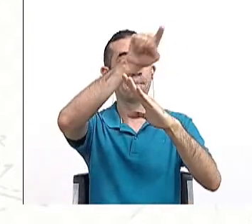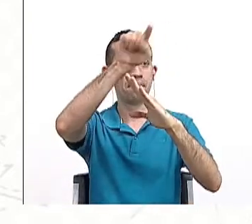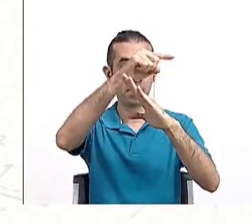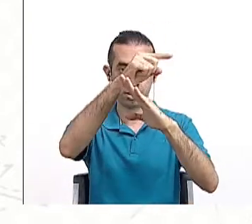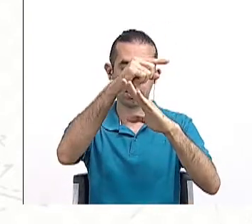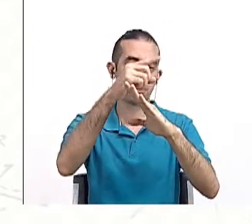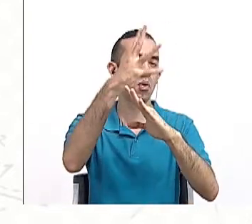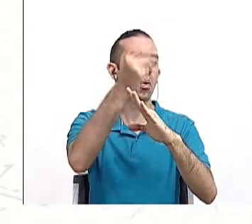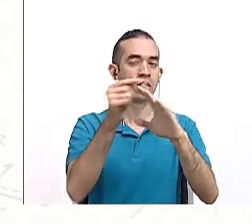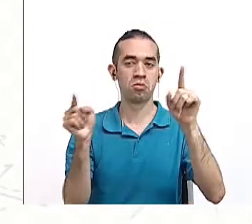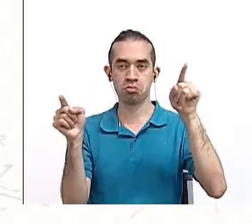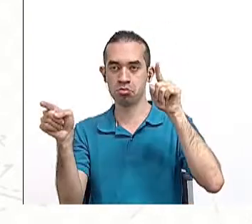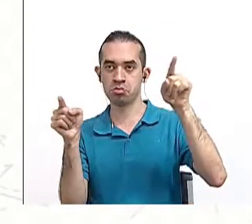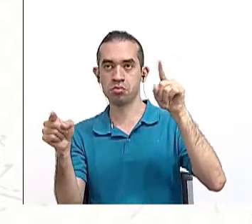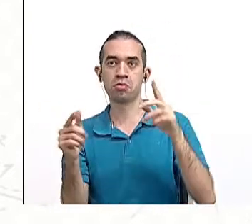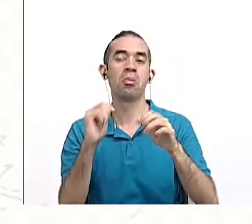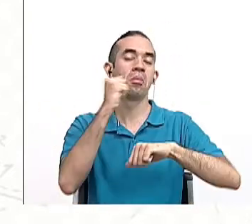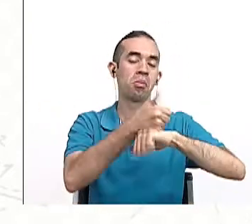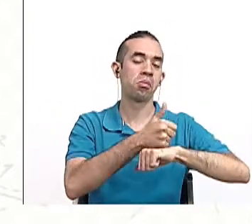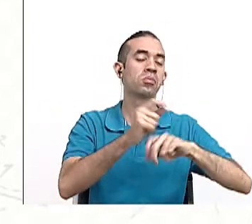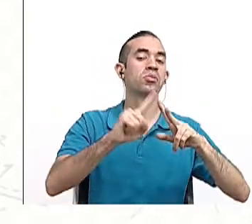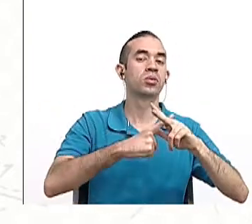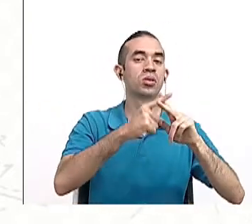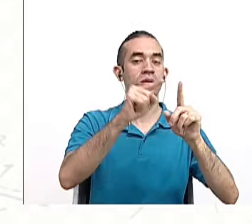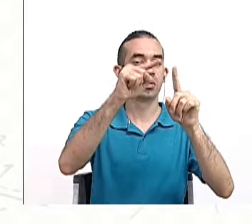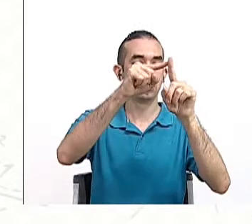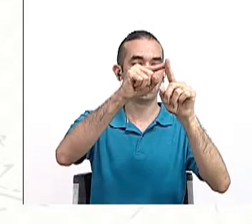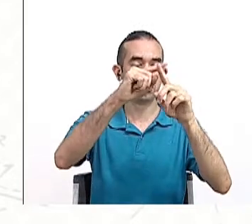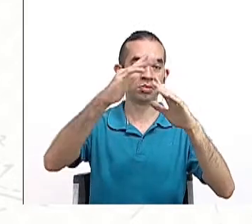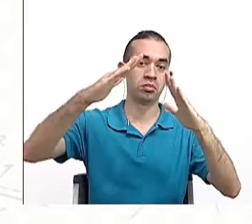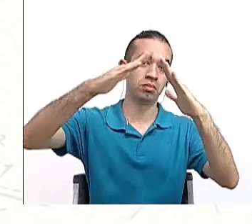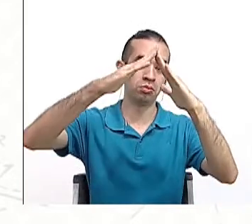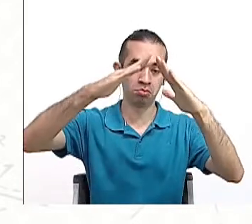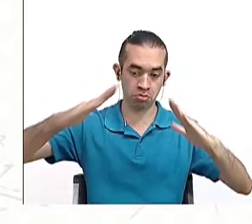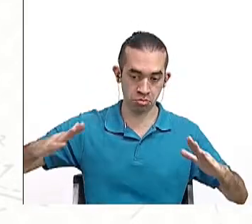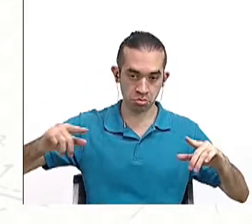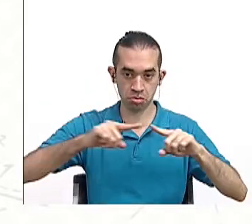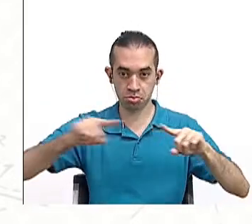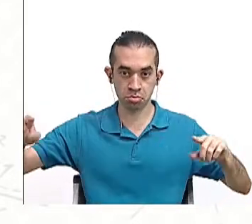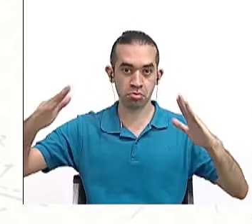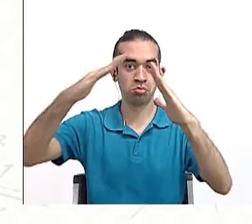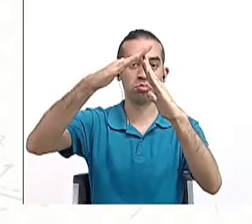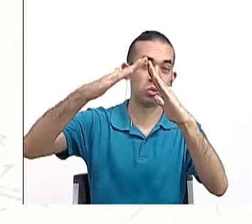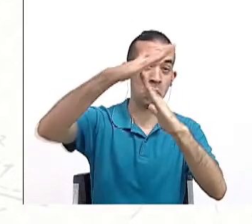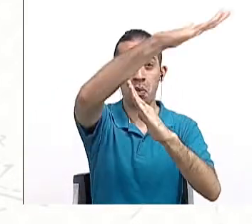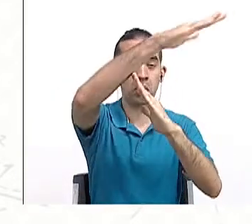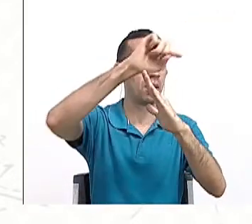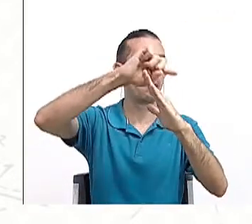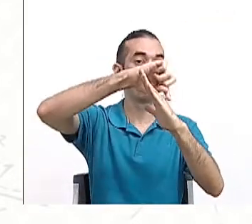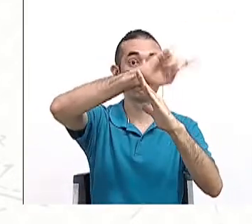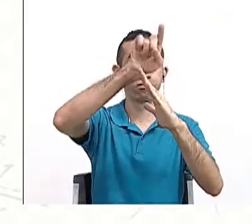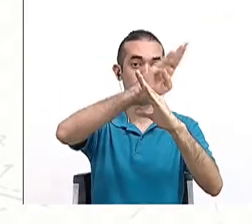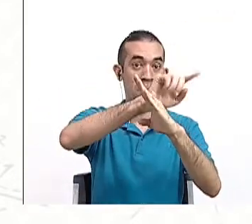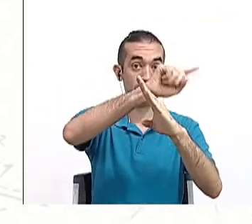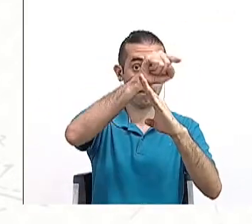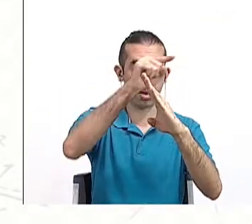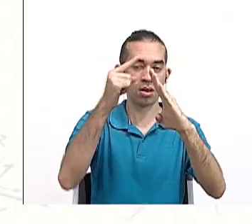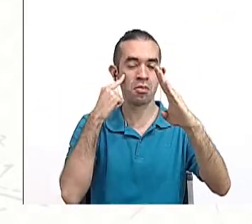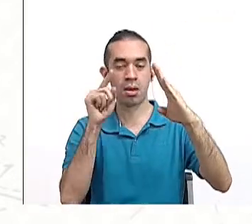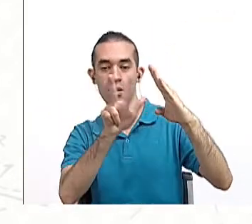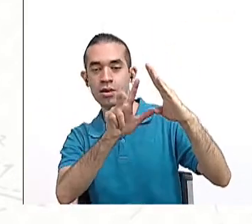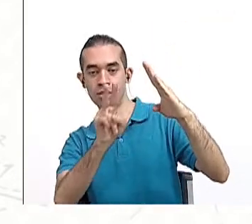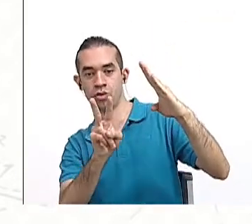lo que es el valor de venta qué relación existe entre el ángulo cuya media es berta y el ángulo cuya media es 32